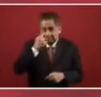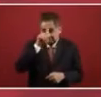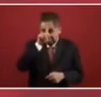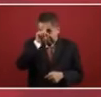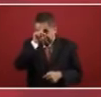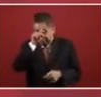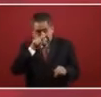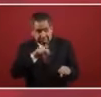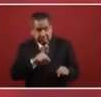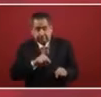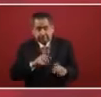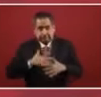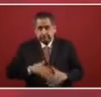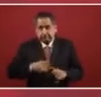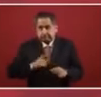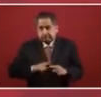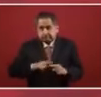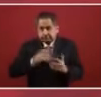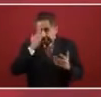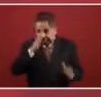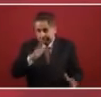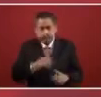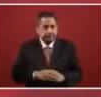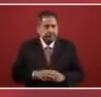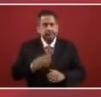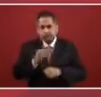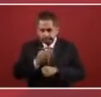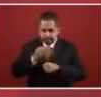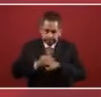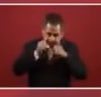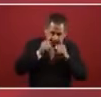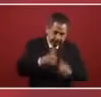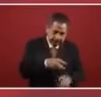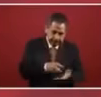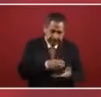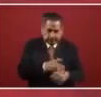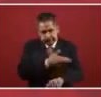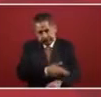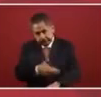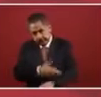y estamos dando atención especial a este